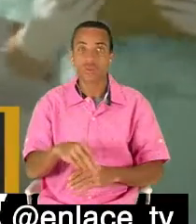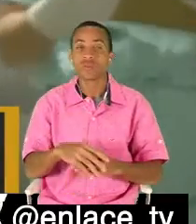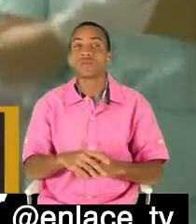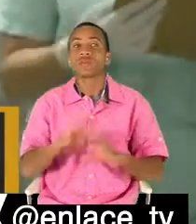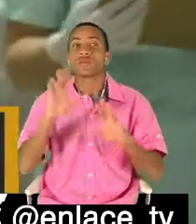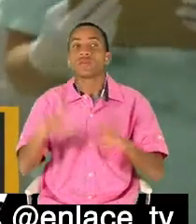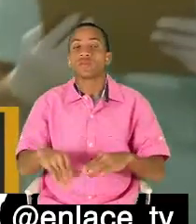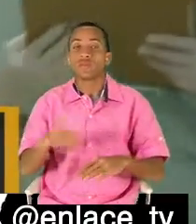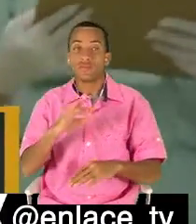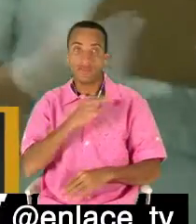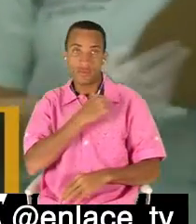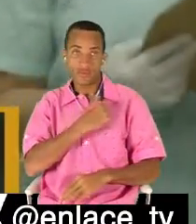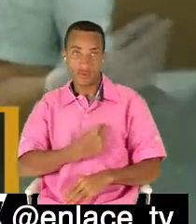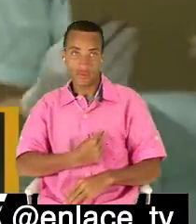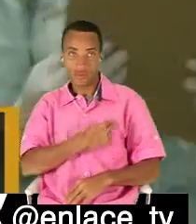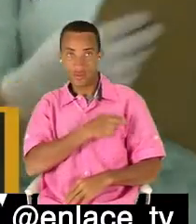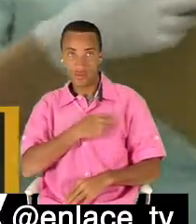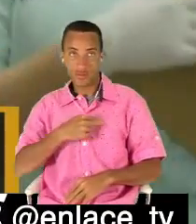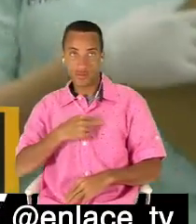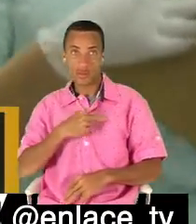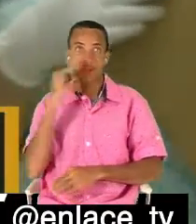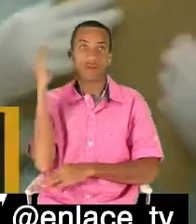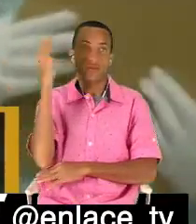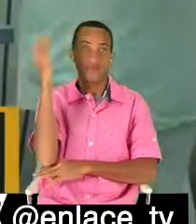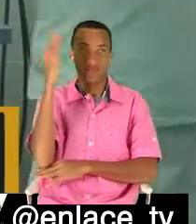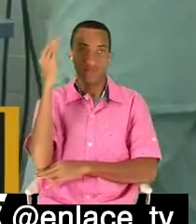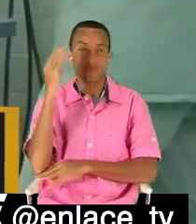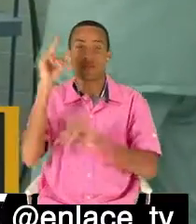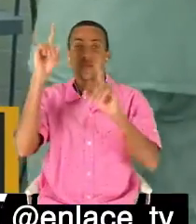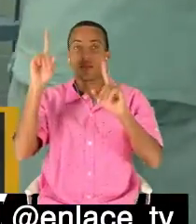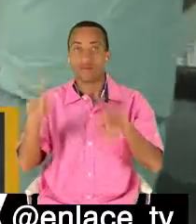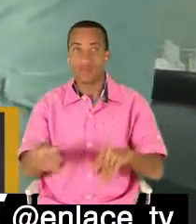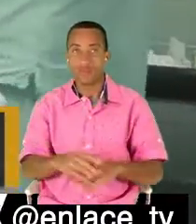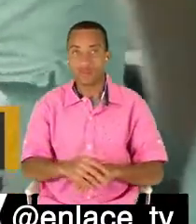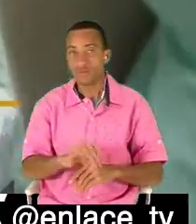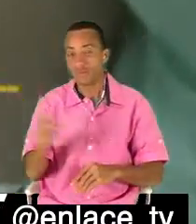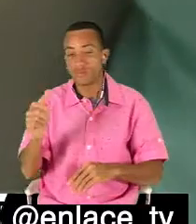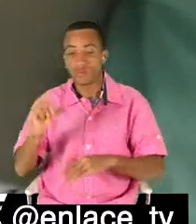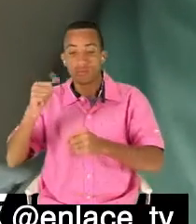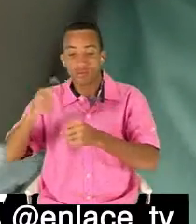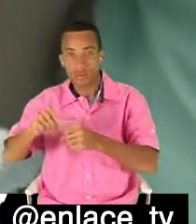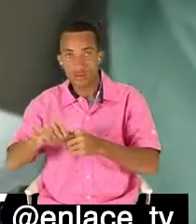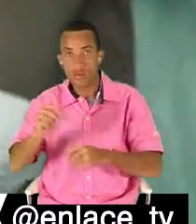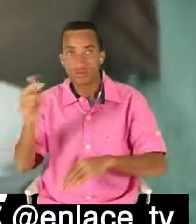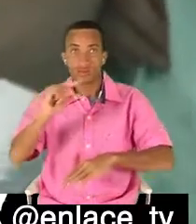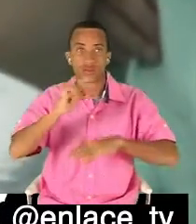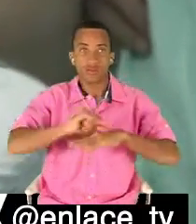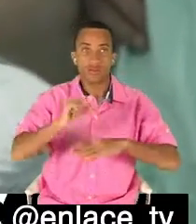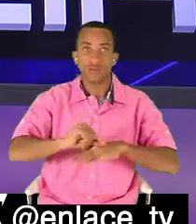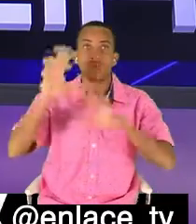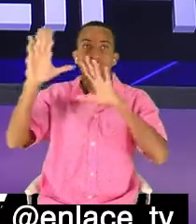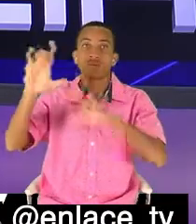la Cruz Roja Colombiana, el Club Rotario de Barrancabermeja, Ecopetrol y la Fundación Alegría de California. Y